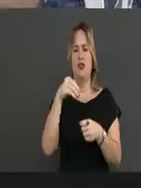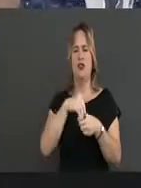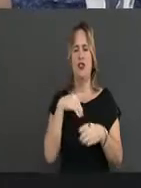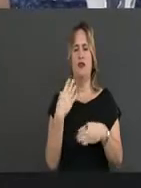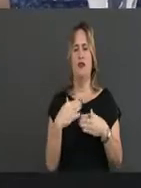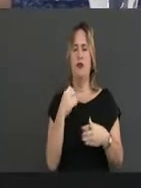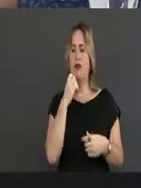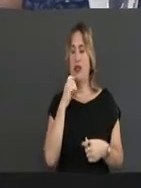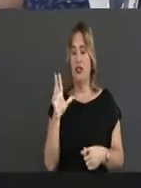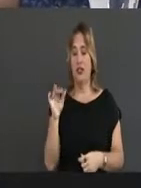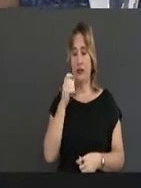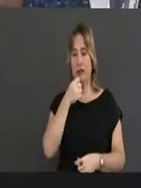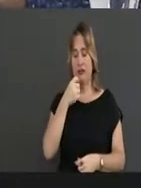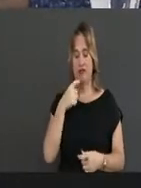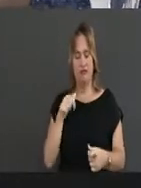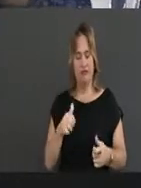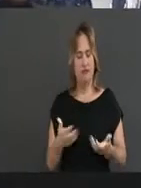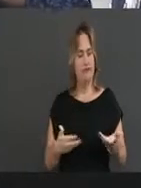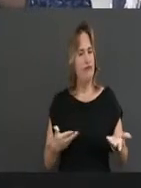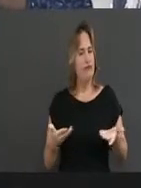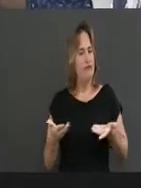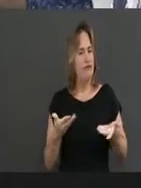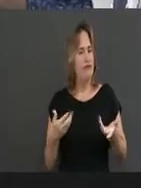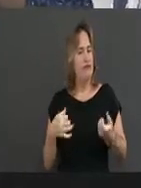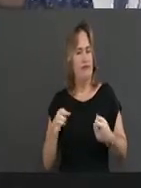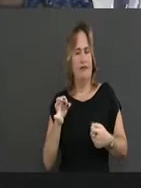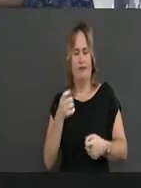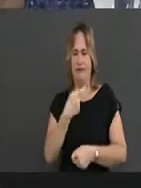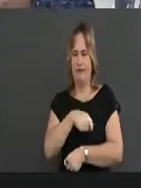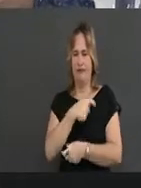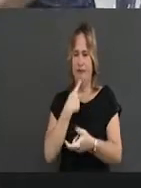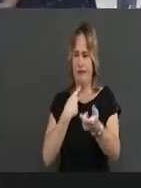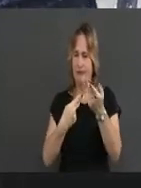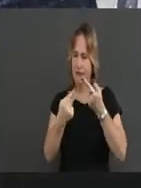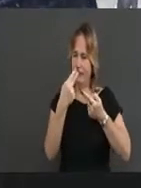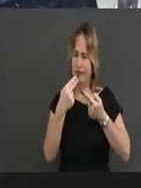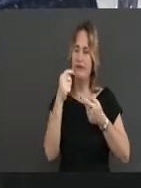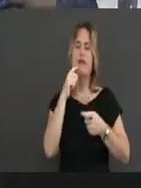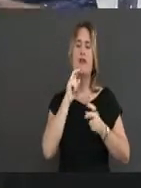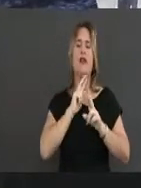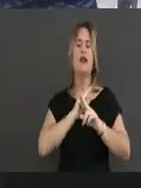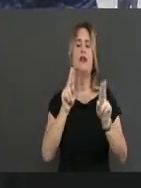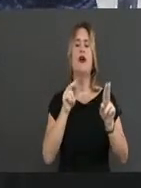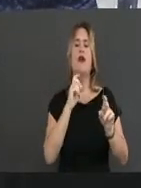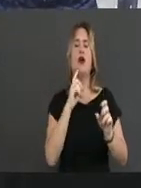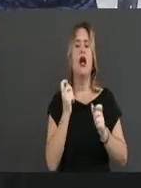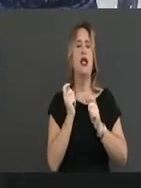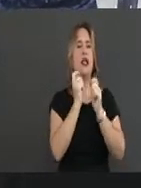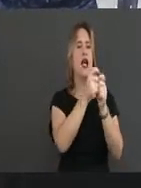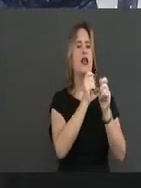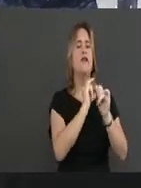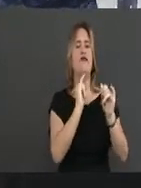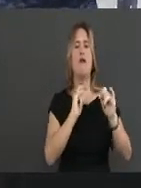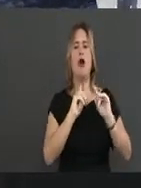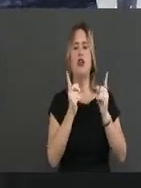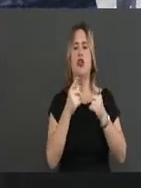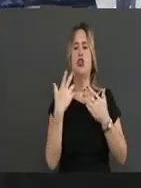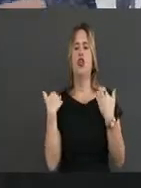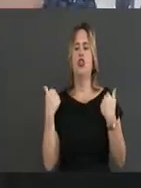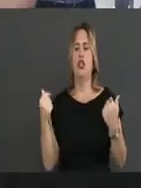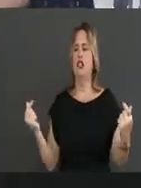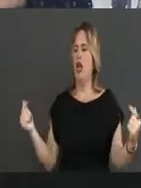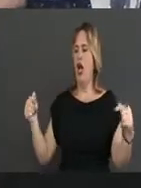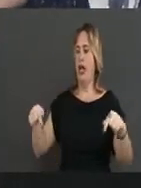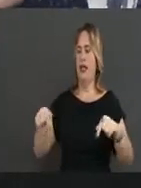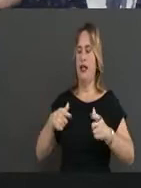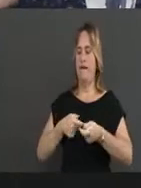Pues entonces aquí estamos para mantener ese diálogo directo con nuestra población. Les haremos llegar cada una de las informaciones a los directivos que hoy se encuentran